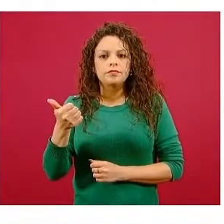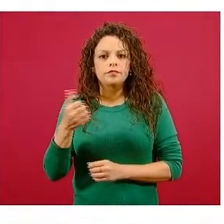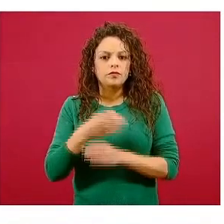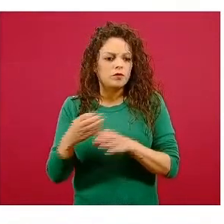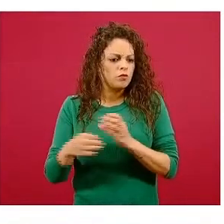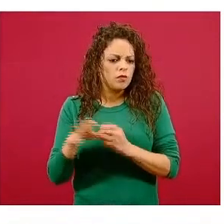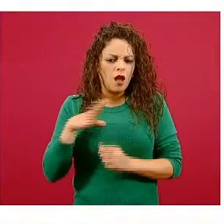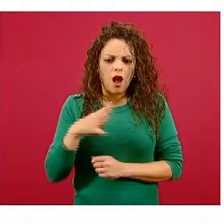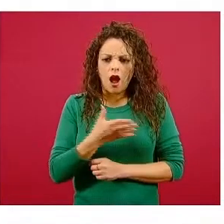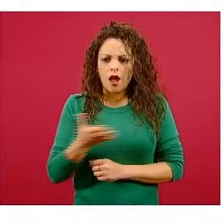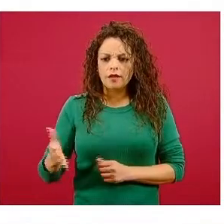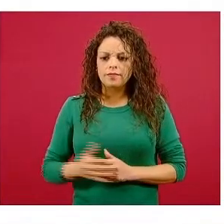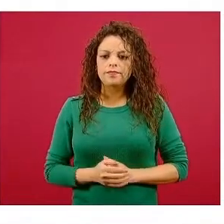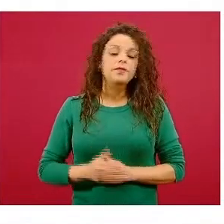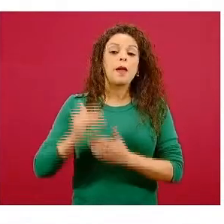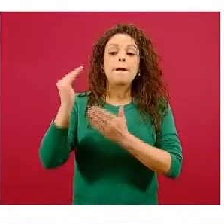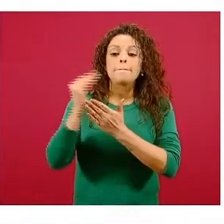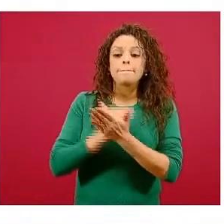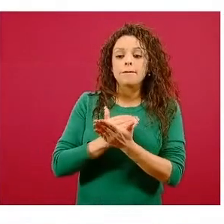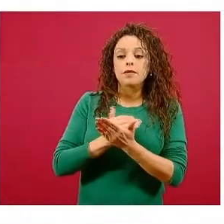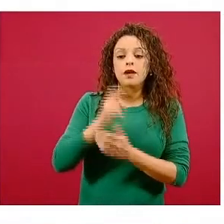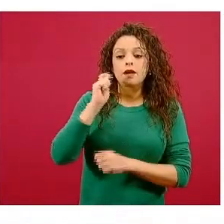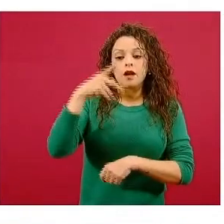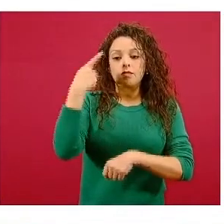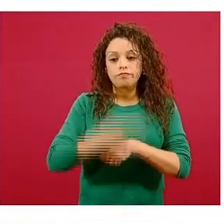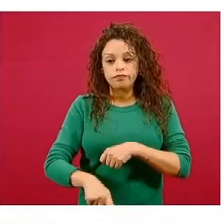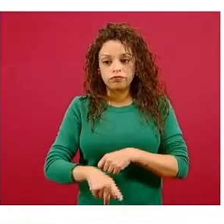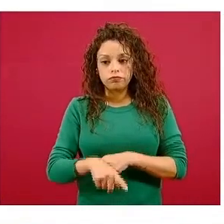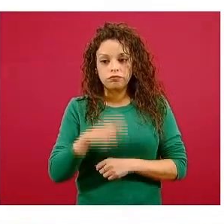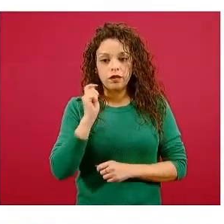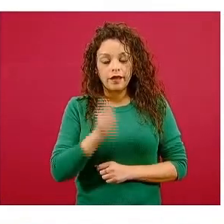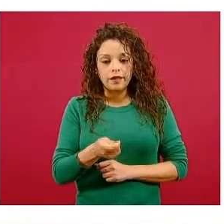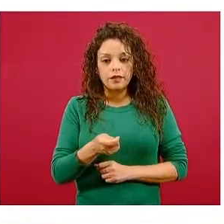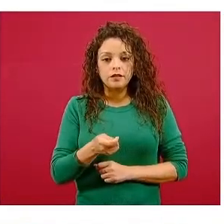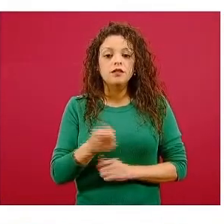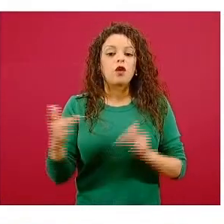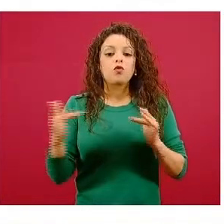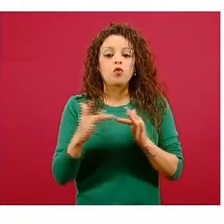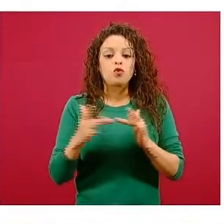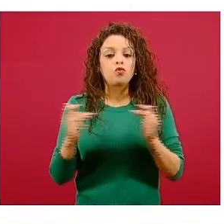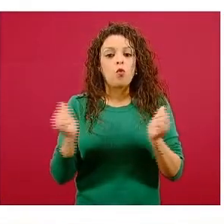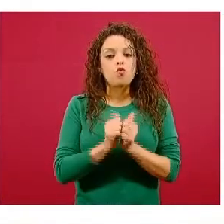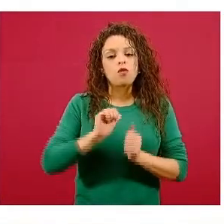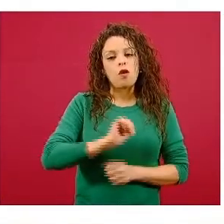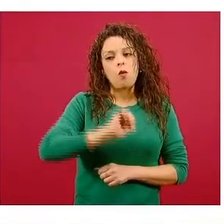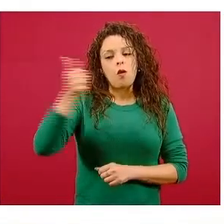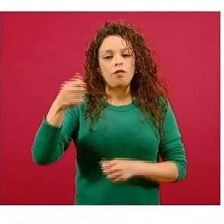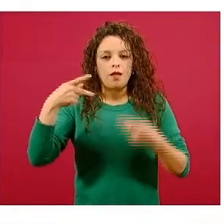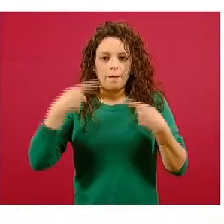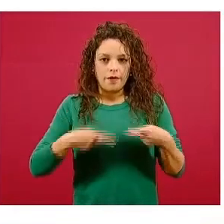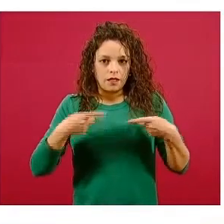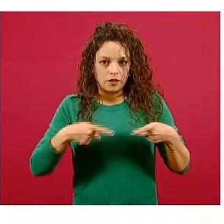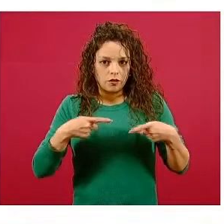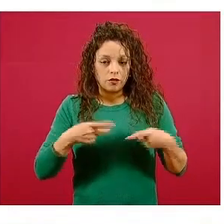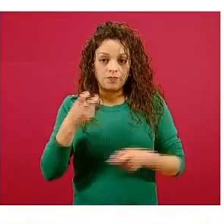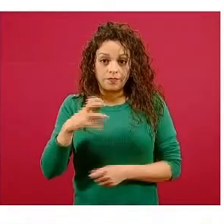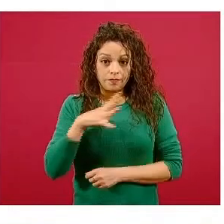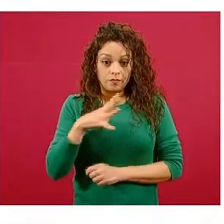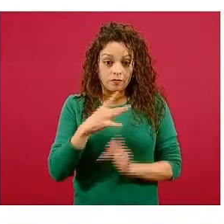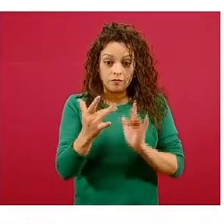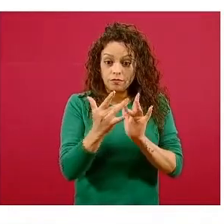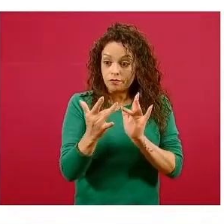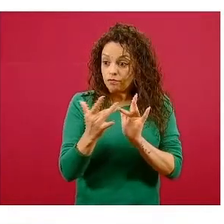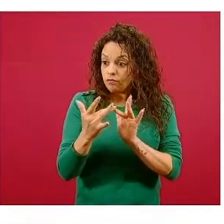tenga. De bajo riesgo ya implica evidentemente el contacto con otra persona y cualquier contacto entre